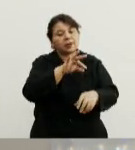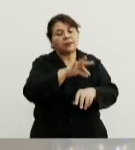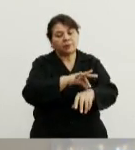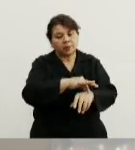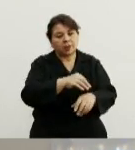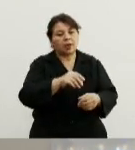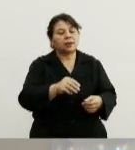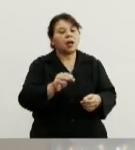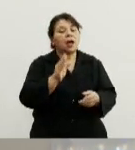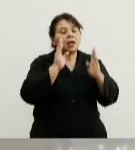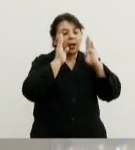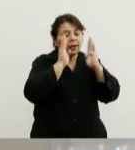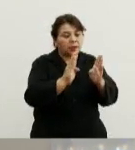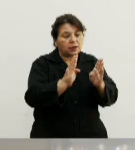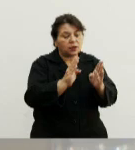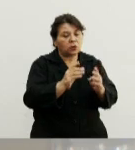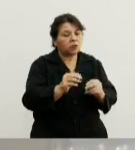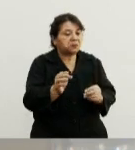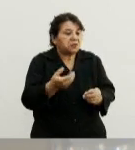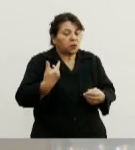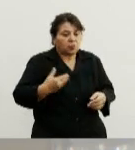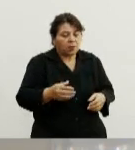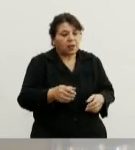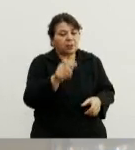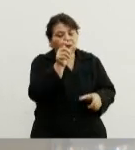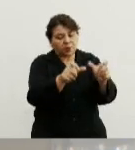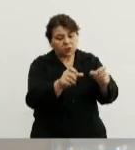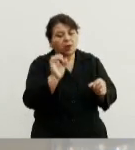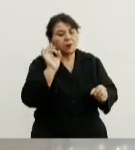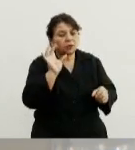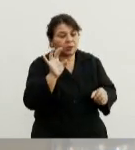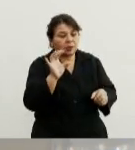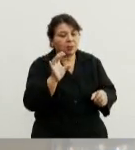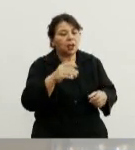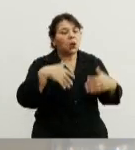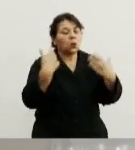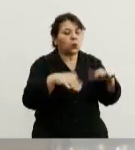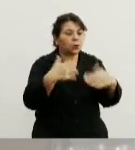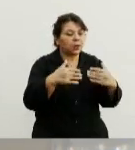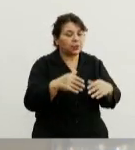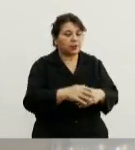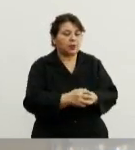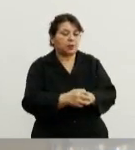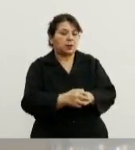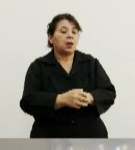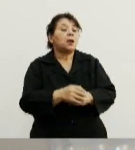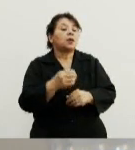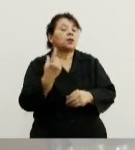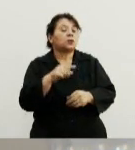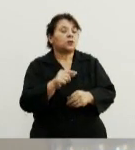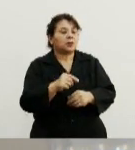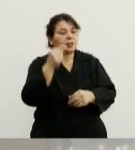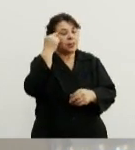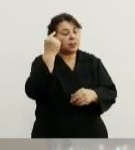para aquellas personas que requieran emergencias urgencias la atención programada por este motivo